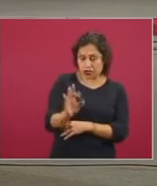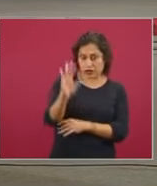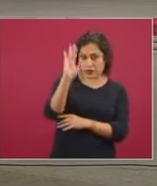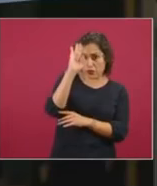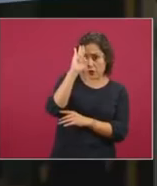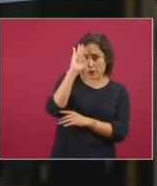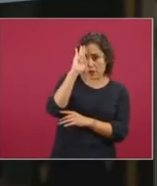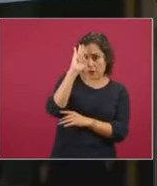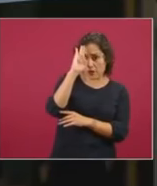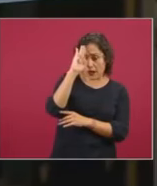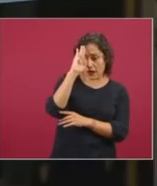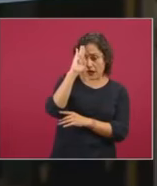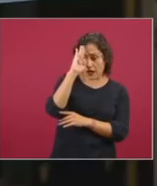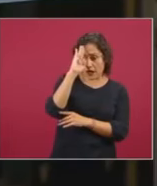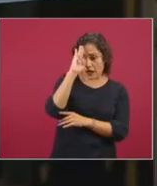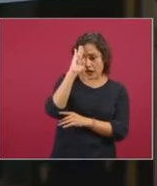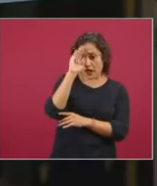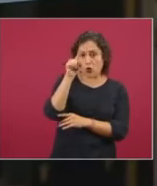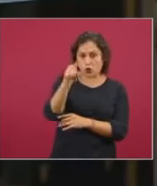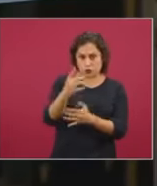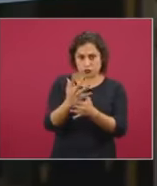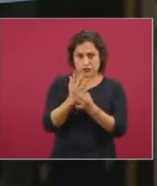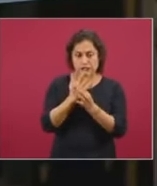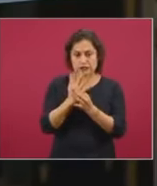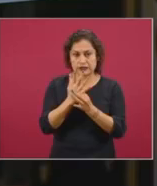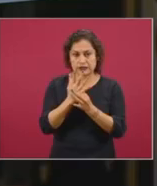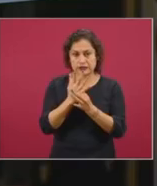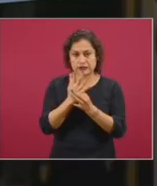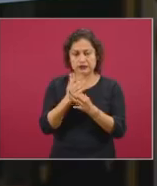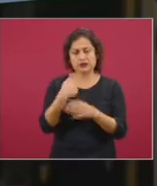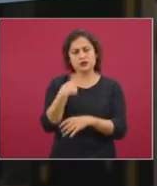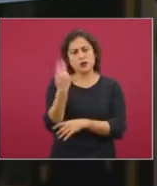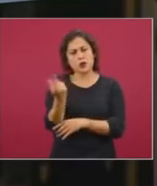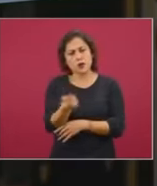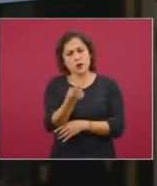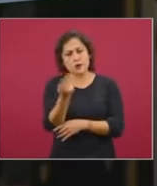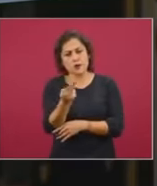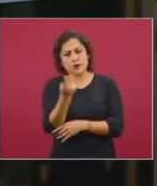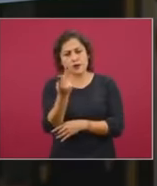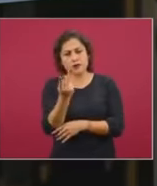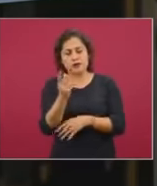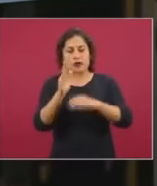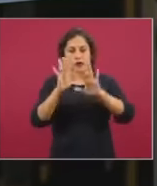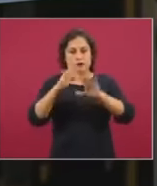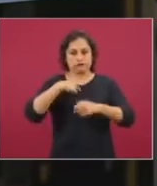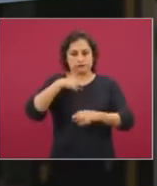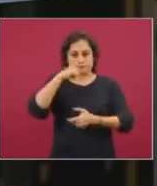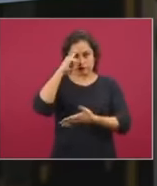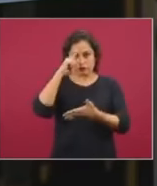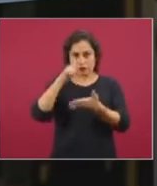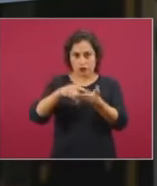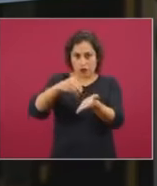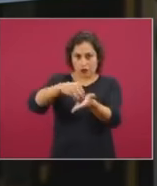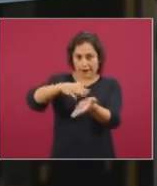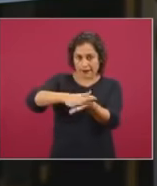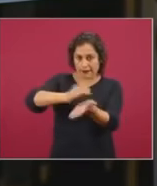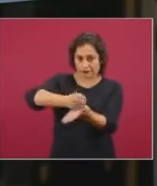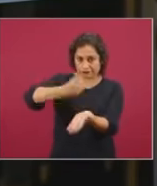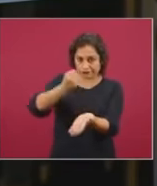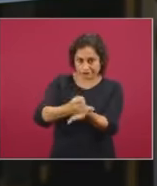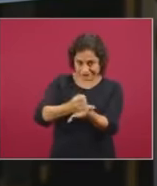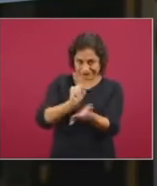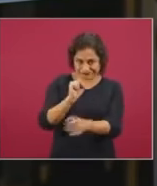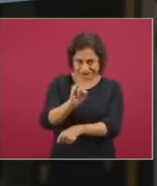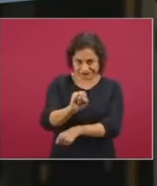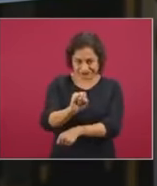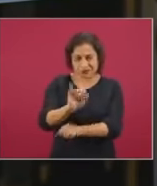exceso que está manejando, ¿cuál es el porcentaje? Me imagino que esas son las certificadas, pero ¿tienen